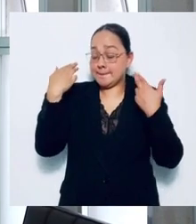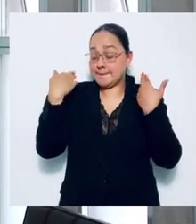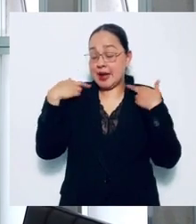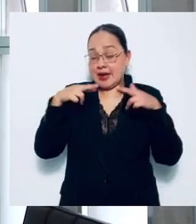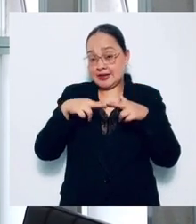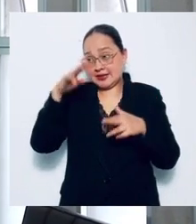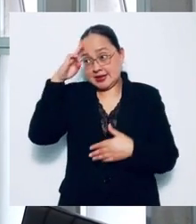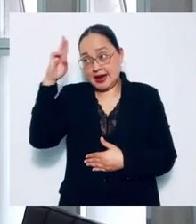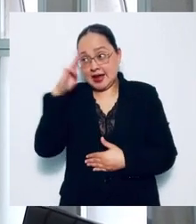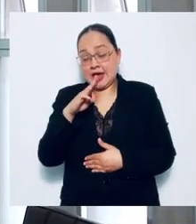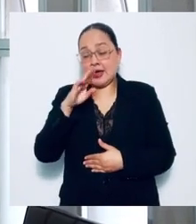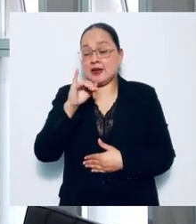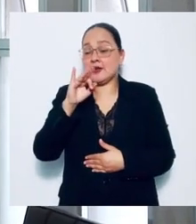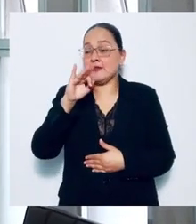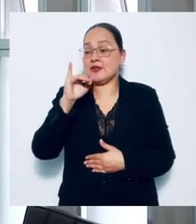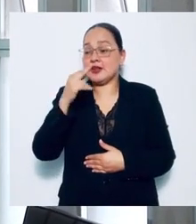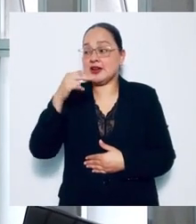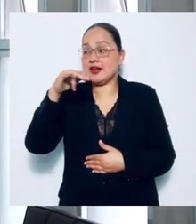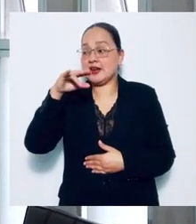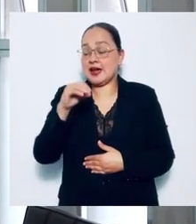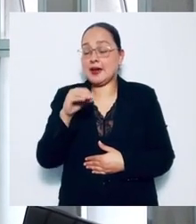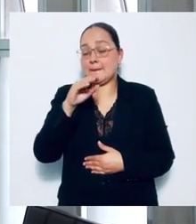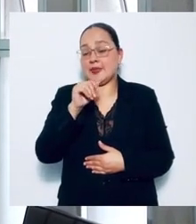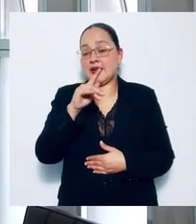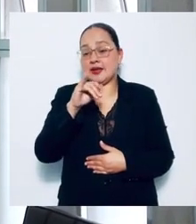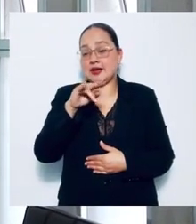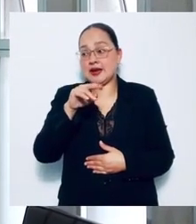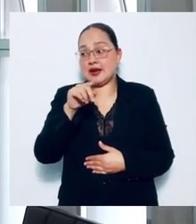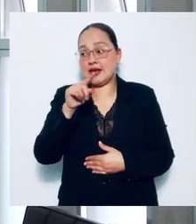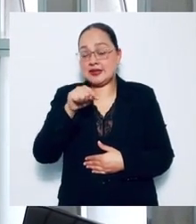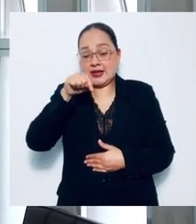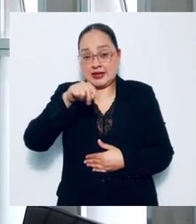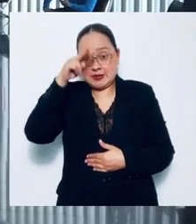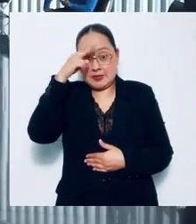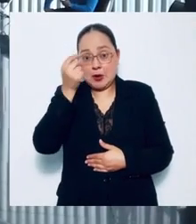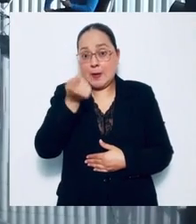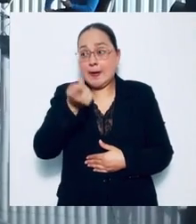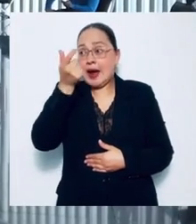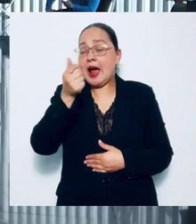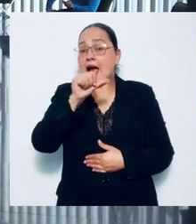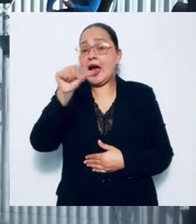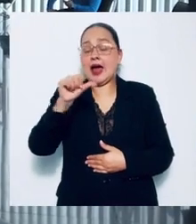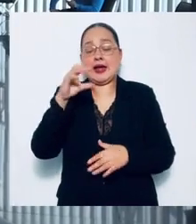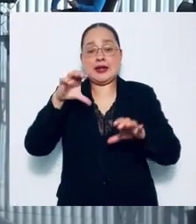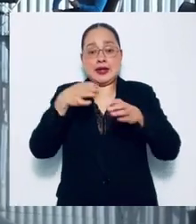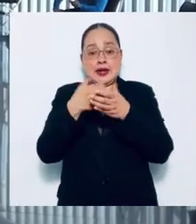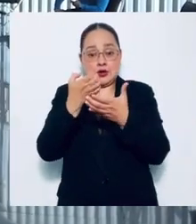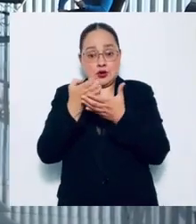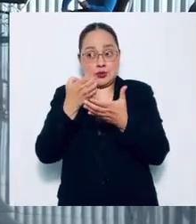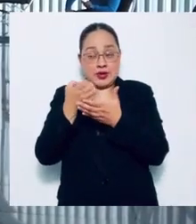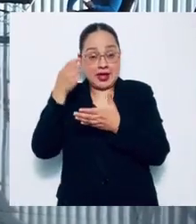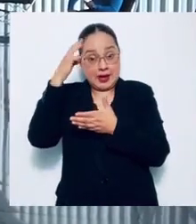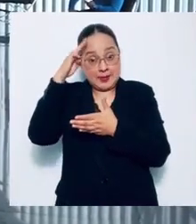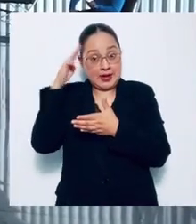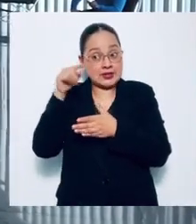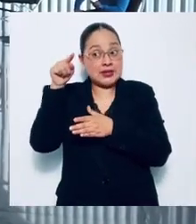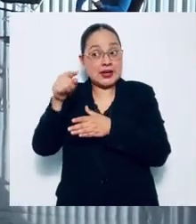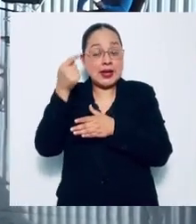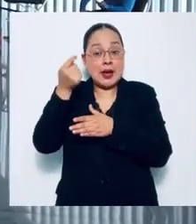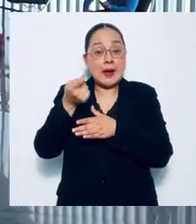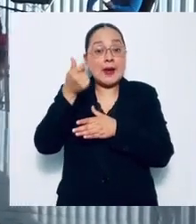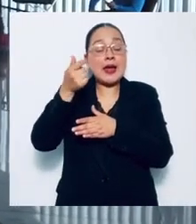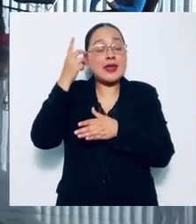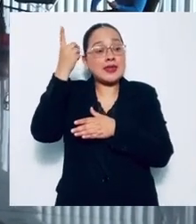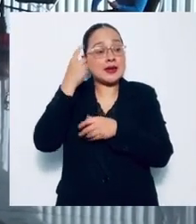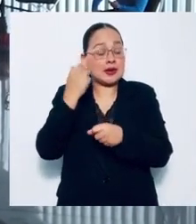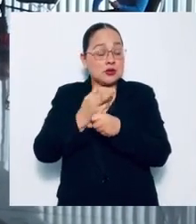primeras economistas en la historia de nuestro país, directora de la Facultad de Economía de la UNAM,